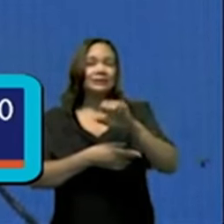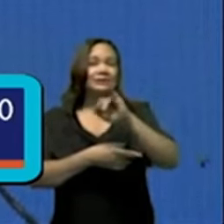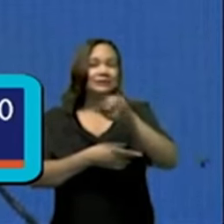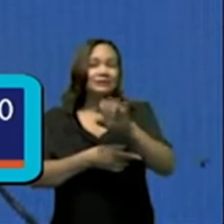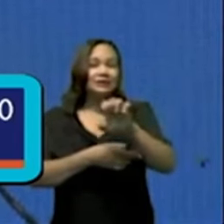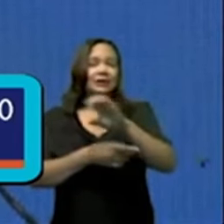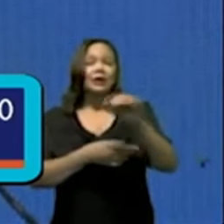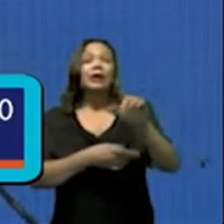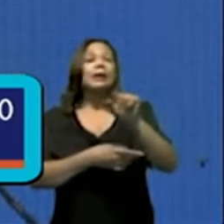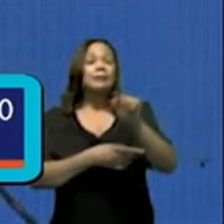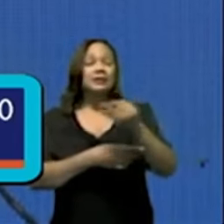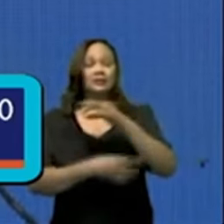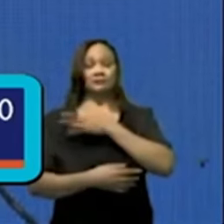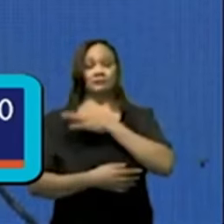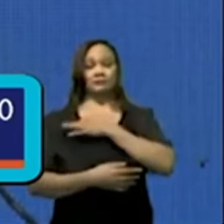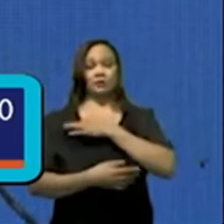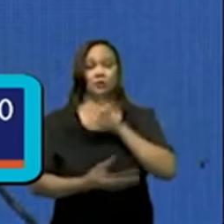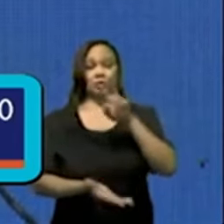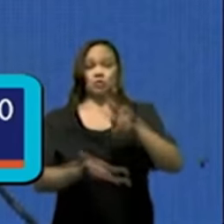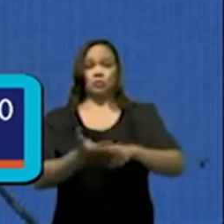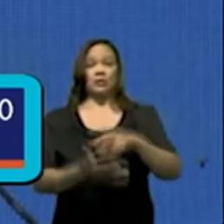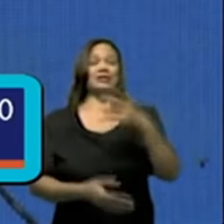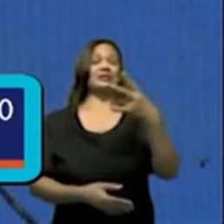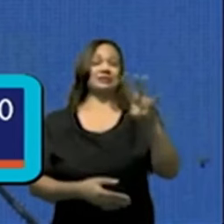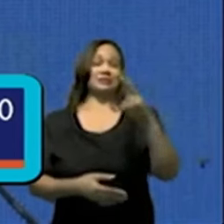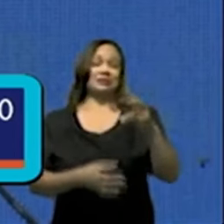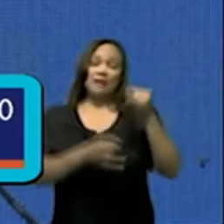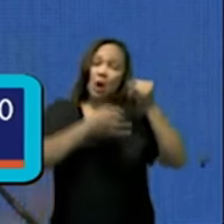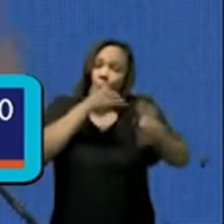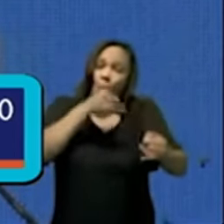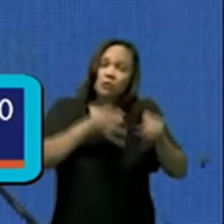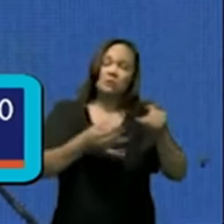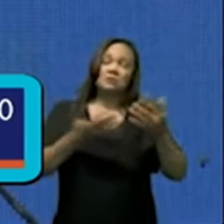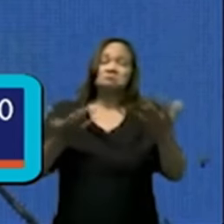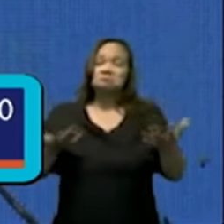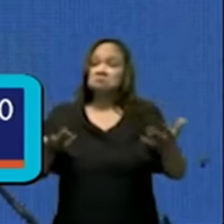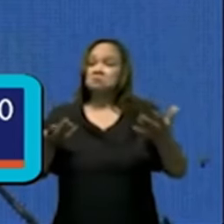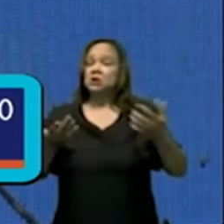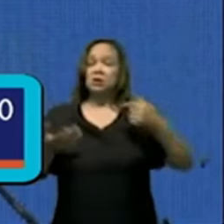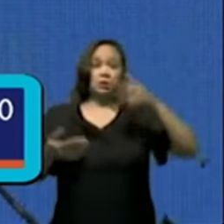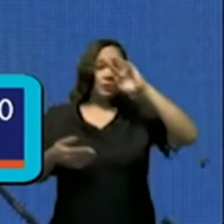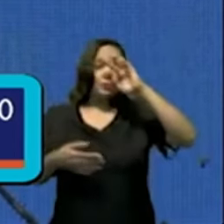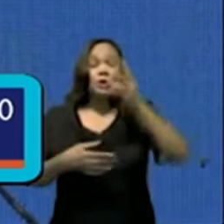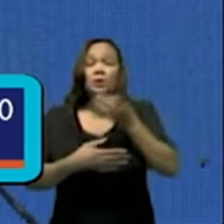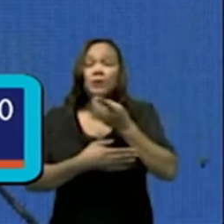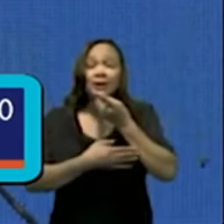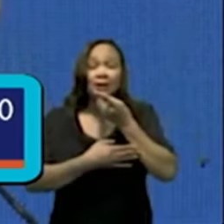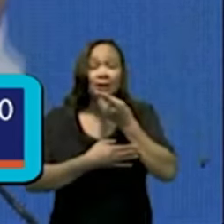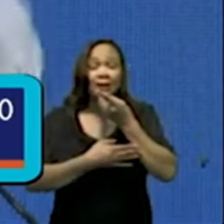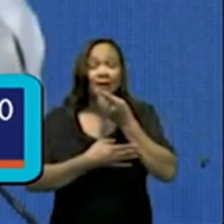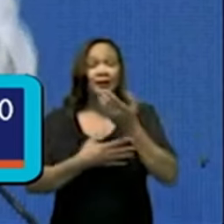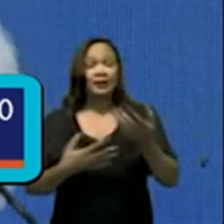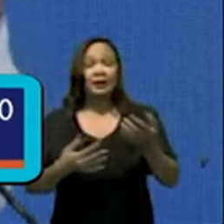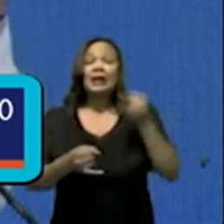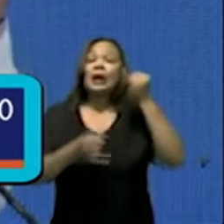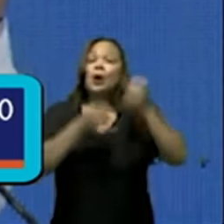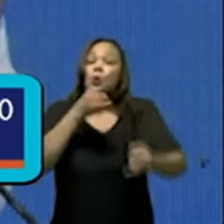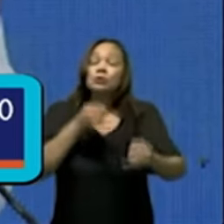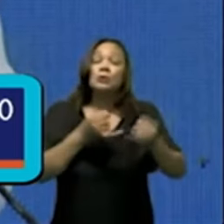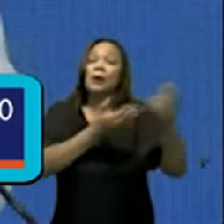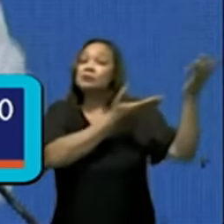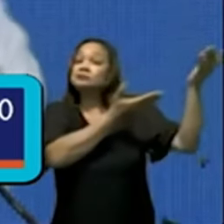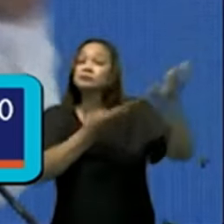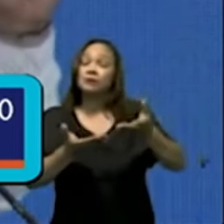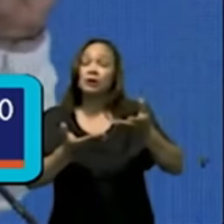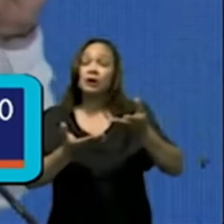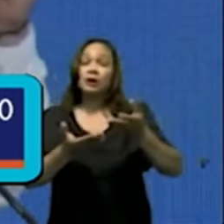el 20 de febrero del 2017. De manera que República Dominicana, la última vez que